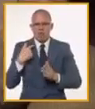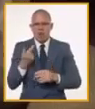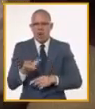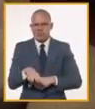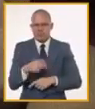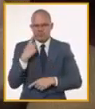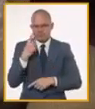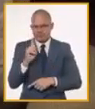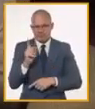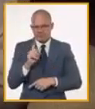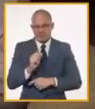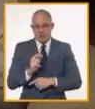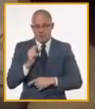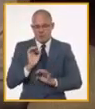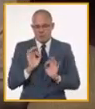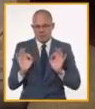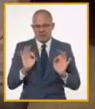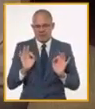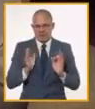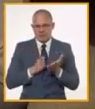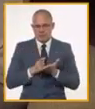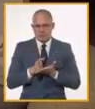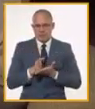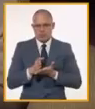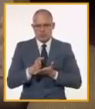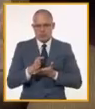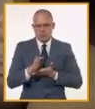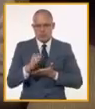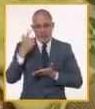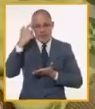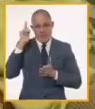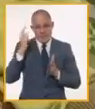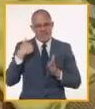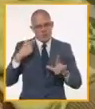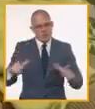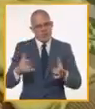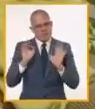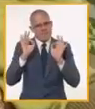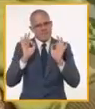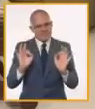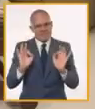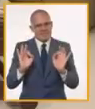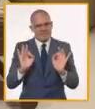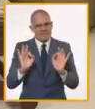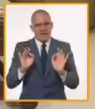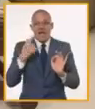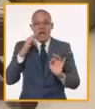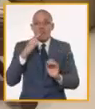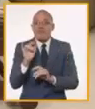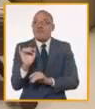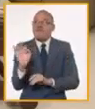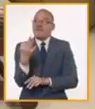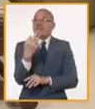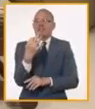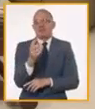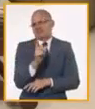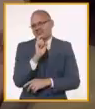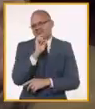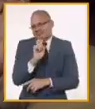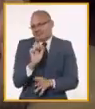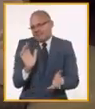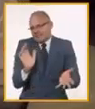entrar, sino como tú sales. Creo que no he salido mal, ¿no? No he salido lo perfecto, etcétera, que sería el ideal, pero por lo